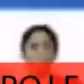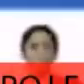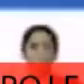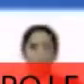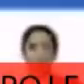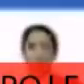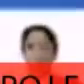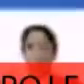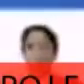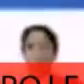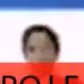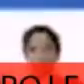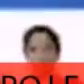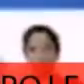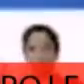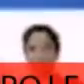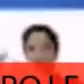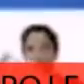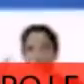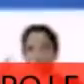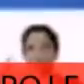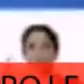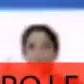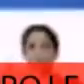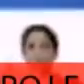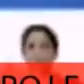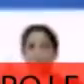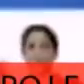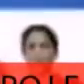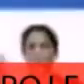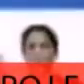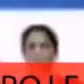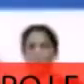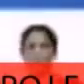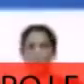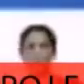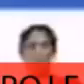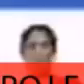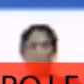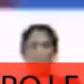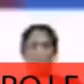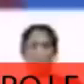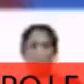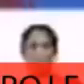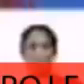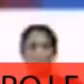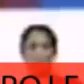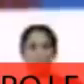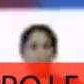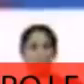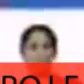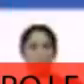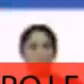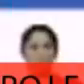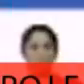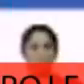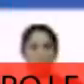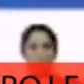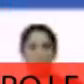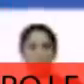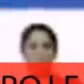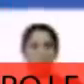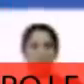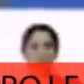diputados electos en la mentira del año 2015. Esta asamblea paralela, esta asamblea de Luis Parra, se va a ver muy, muy reforzada con una serie de